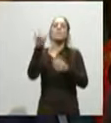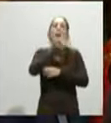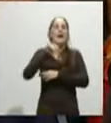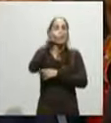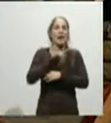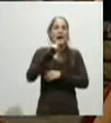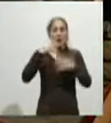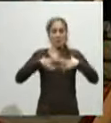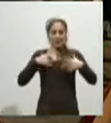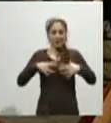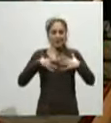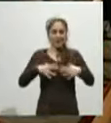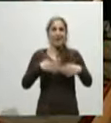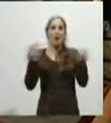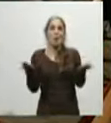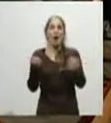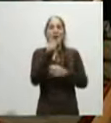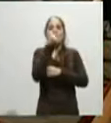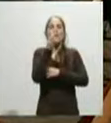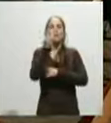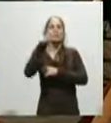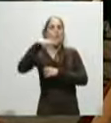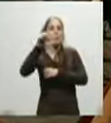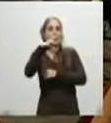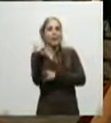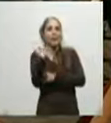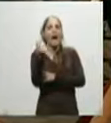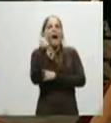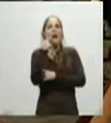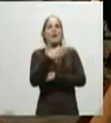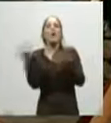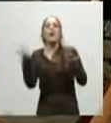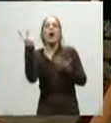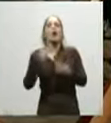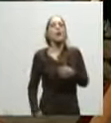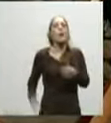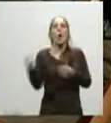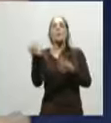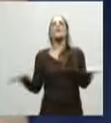es su fantasía? Dijo, flor de tunera. A ver cuál de los dos es el bonito que se la pasa por ahí.